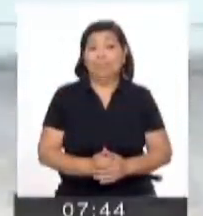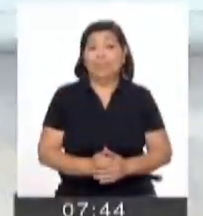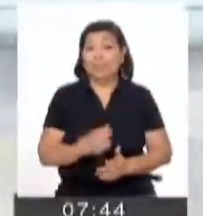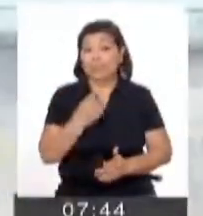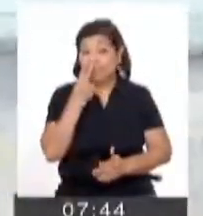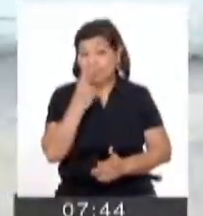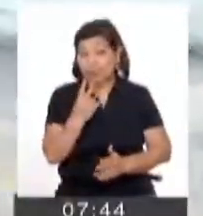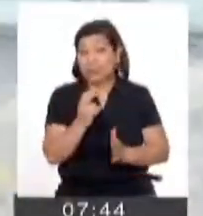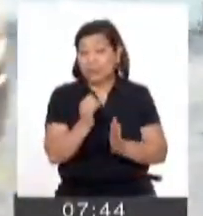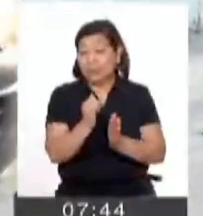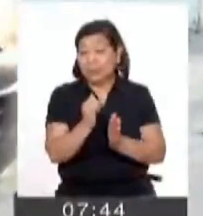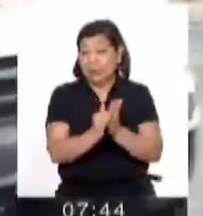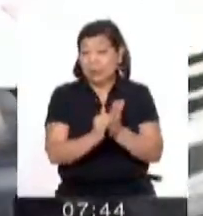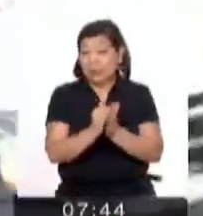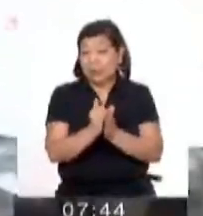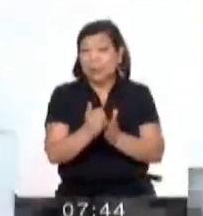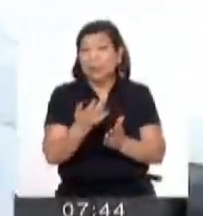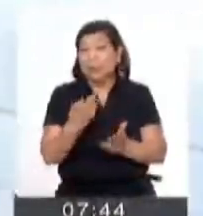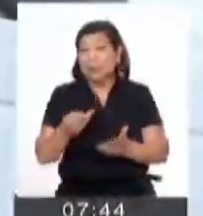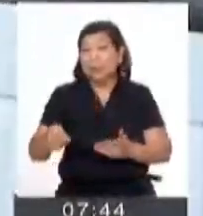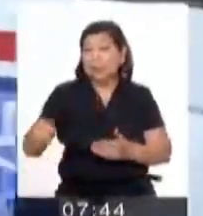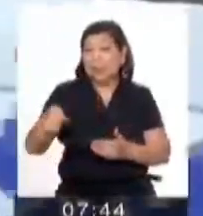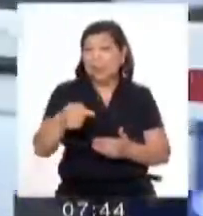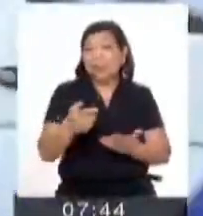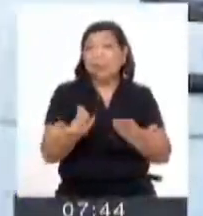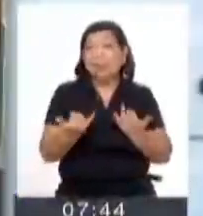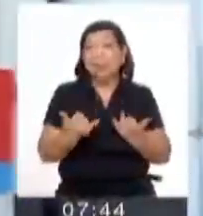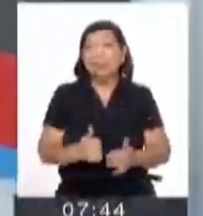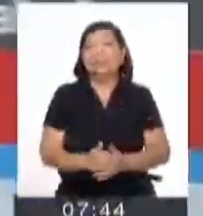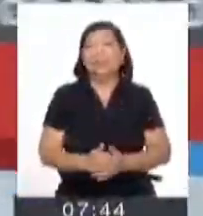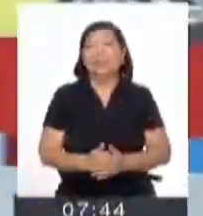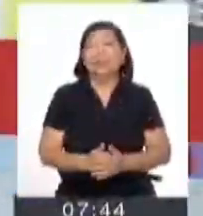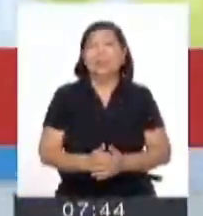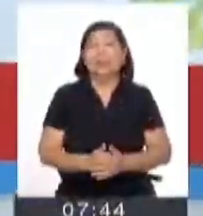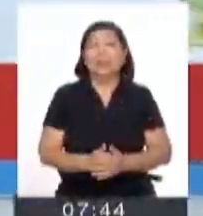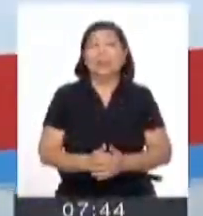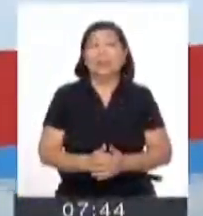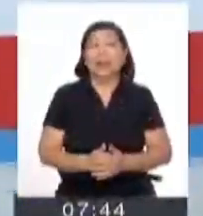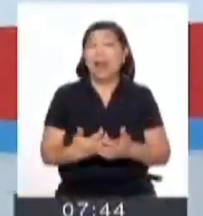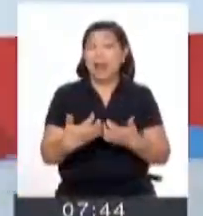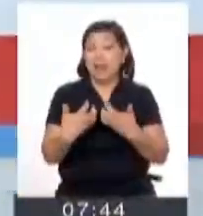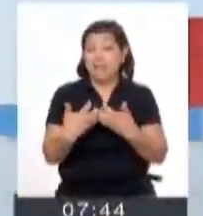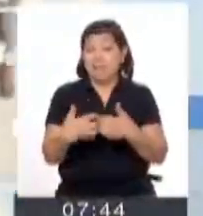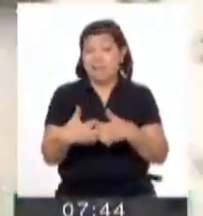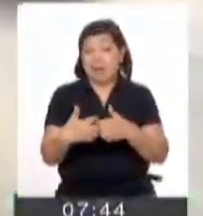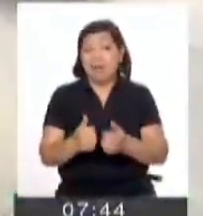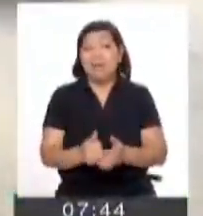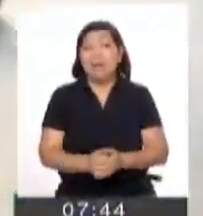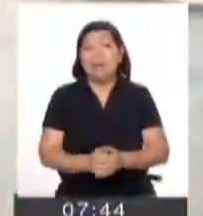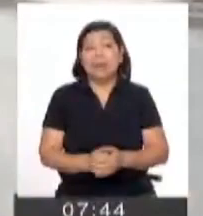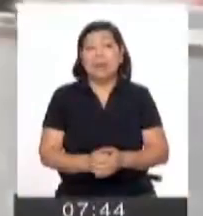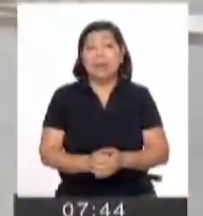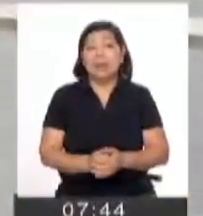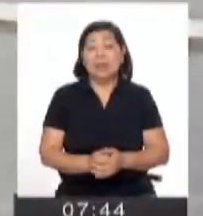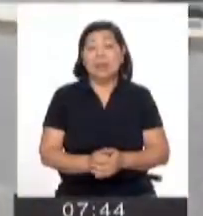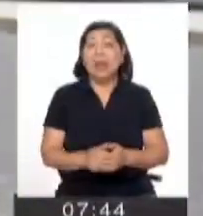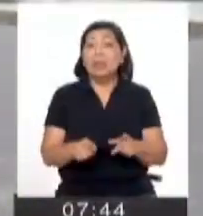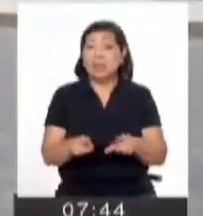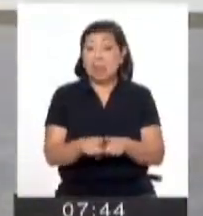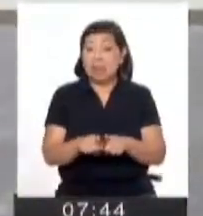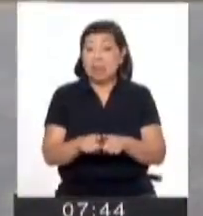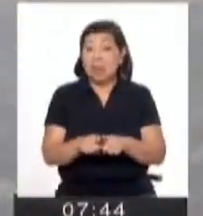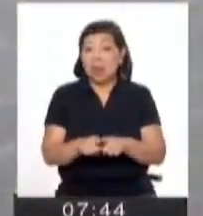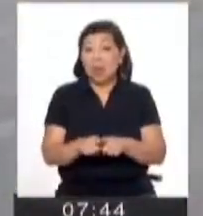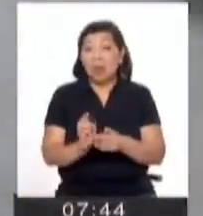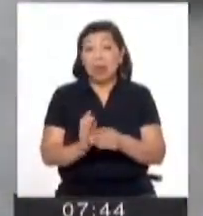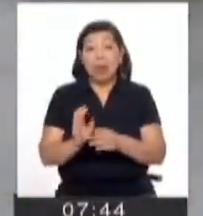las imágenes de los alrededores de esta fábrica. El SAMU también ha llegado al